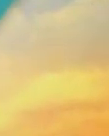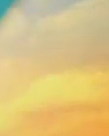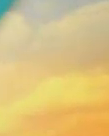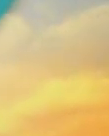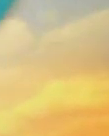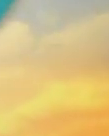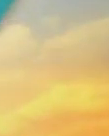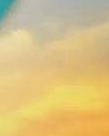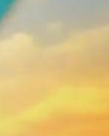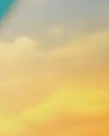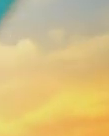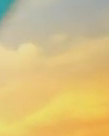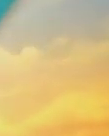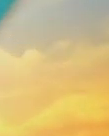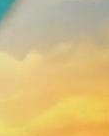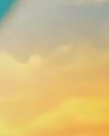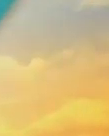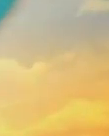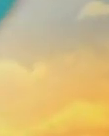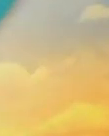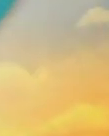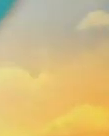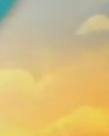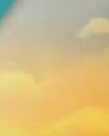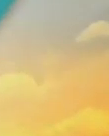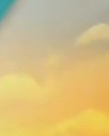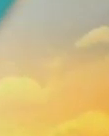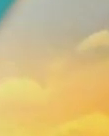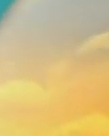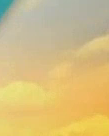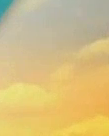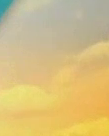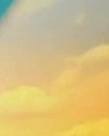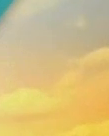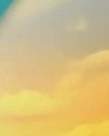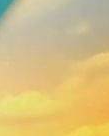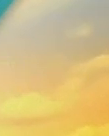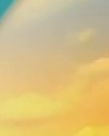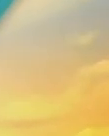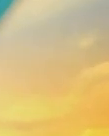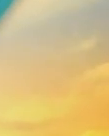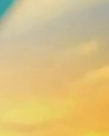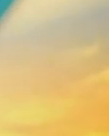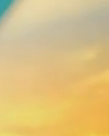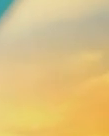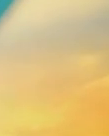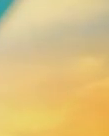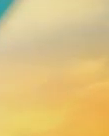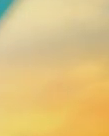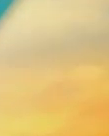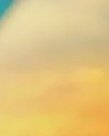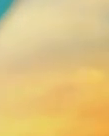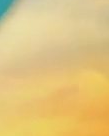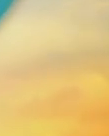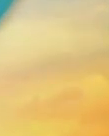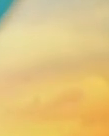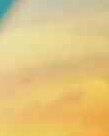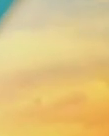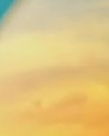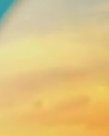un 60%. Viendo los próximos 5 días para La Paz, esa lluvia, esos aguaceros se quedan con nosotros el lunes y el